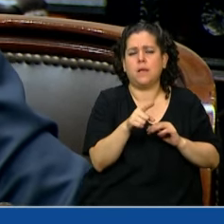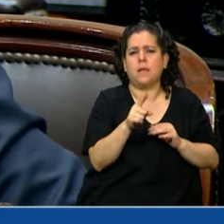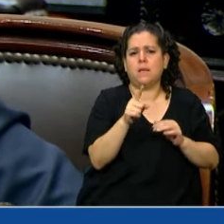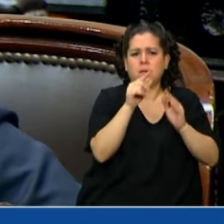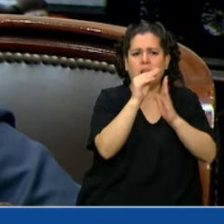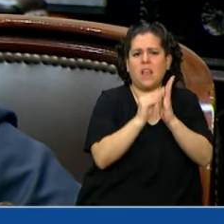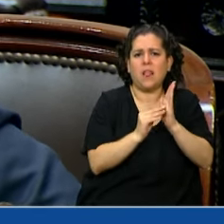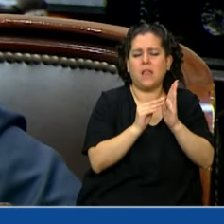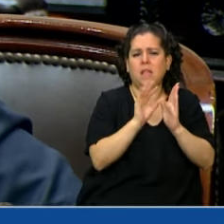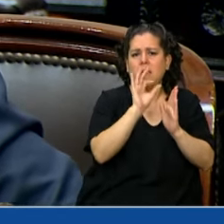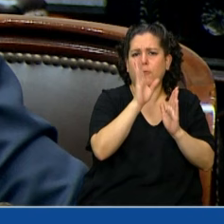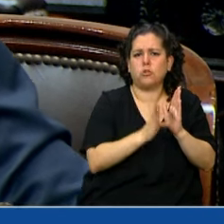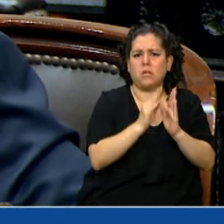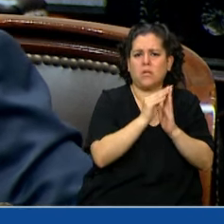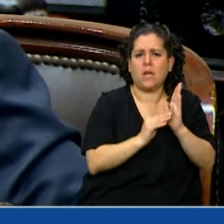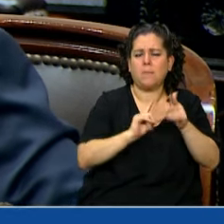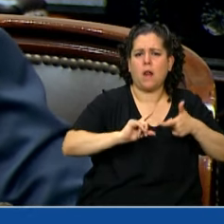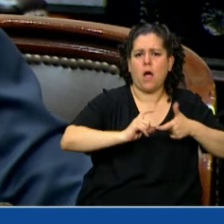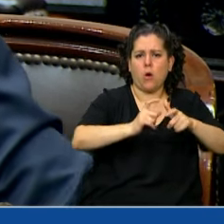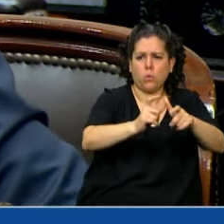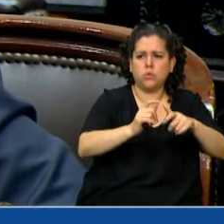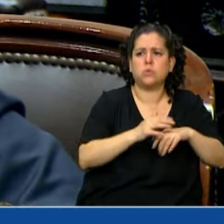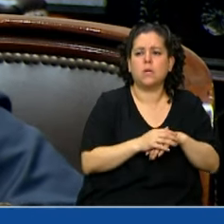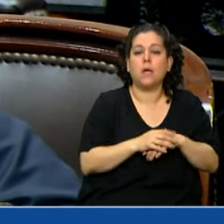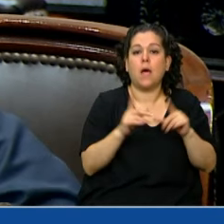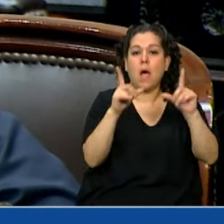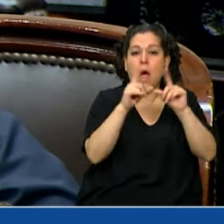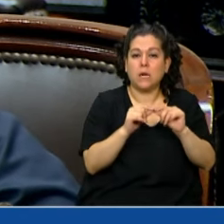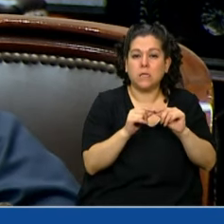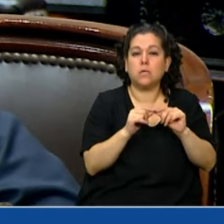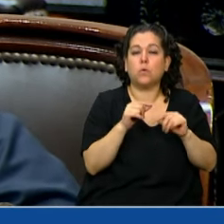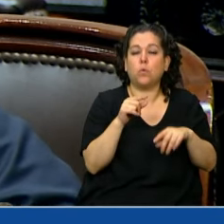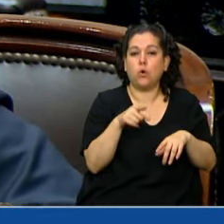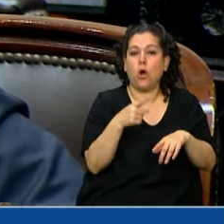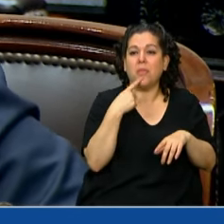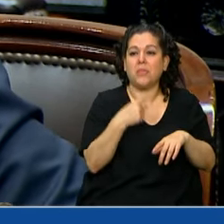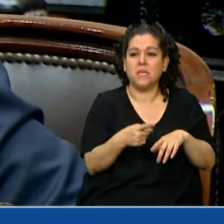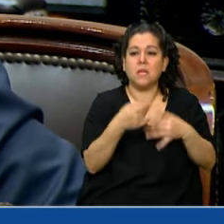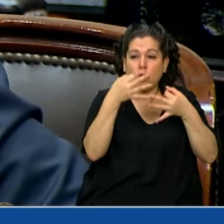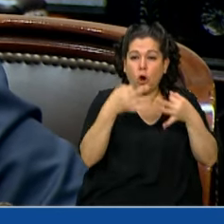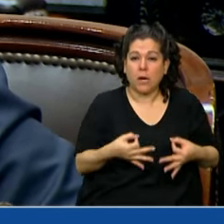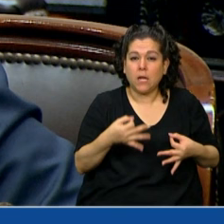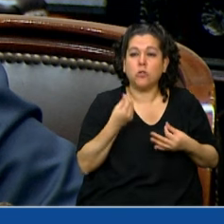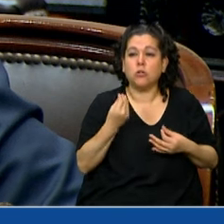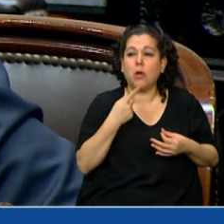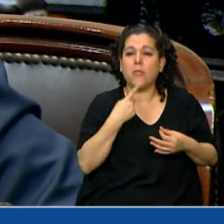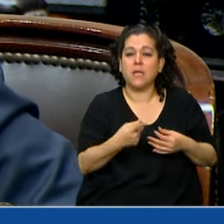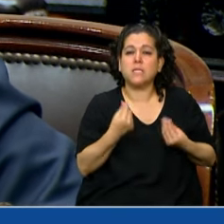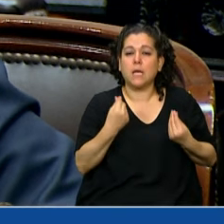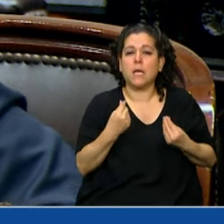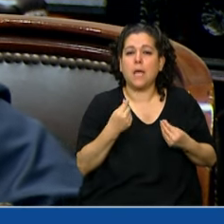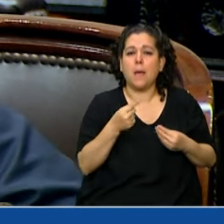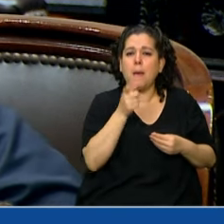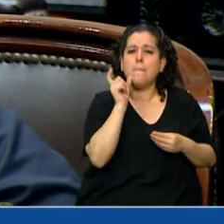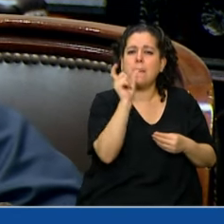bajo el cual se debía generar el ajuste y el artículo lo que plantea concretamente es la